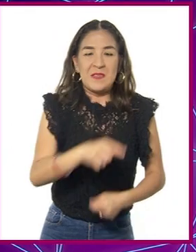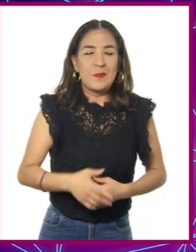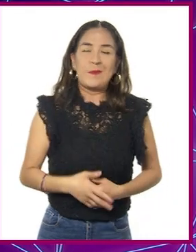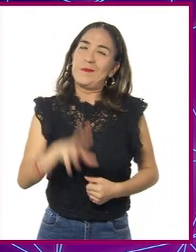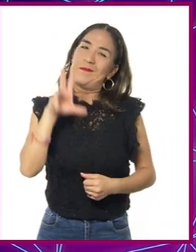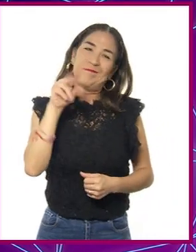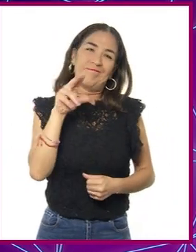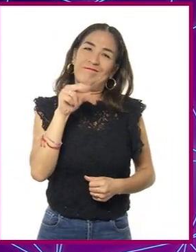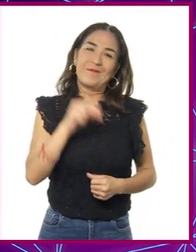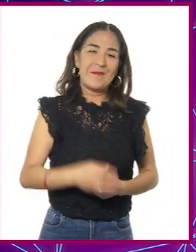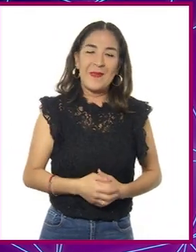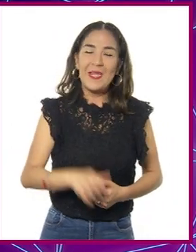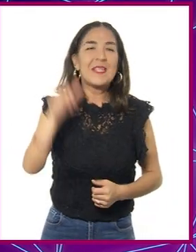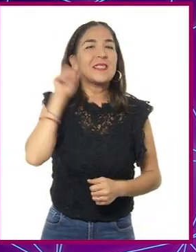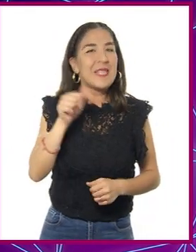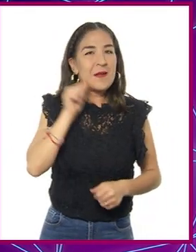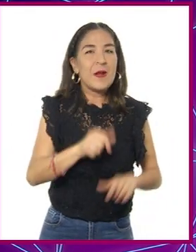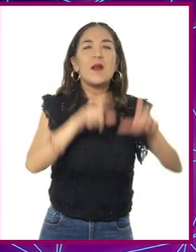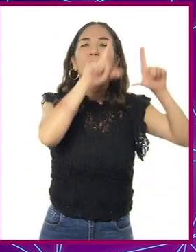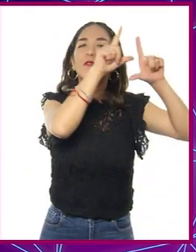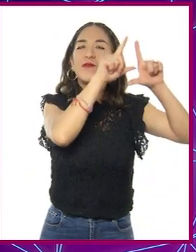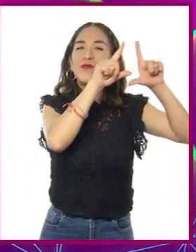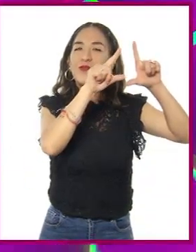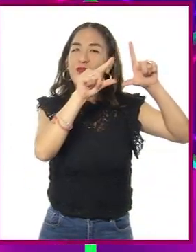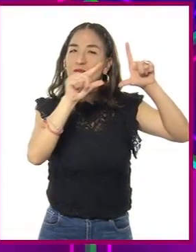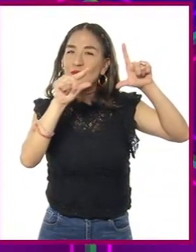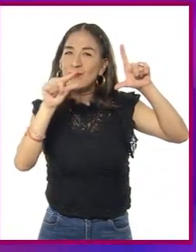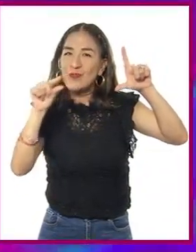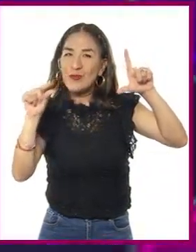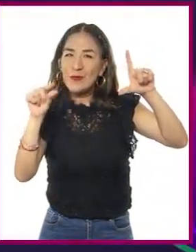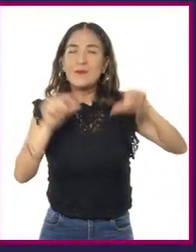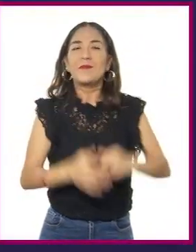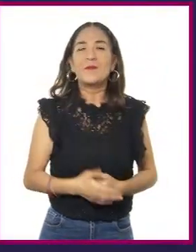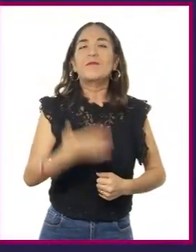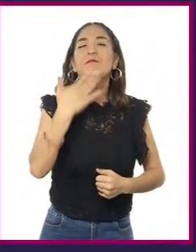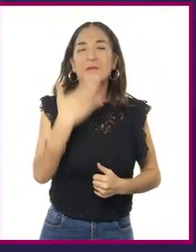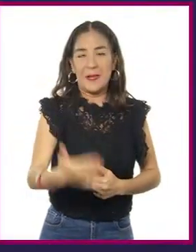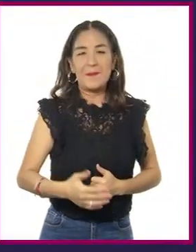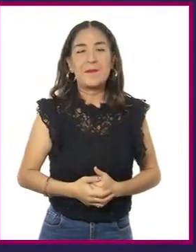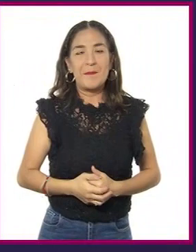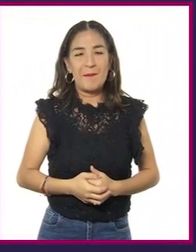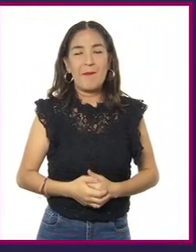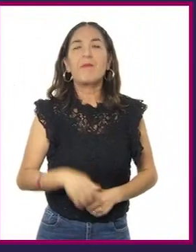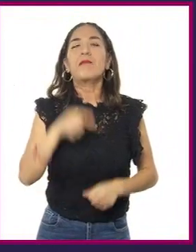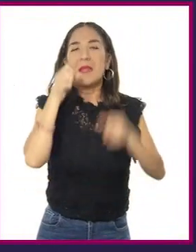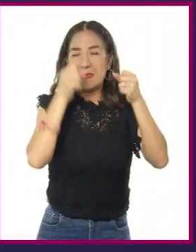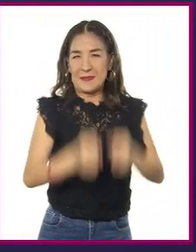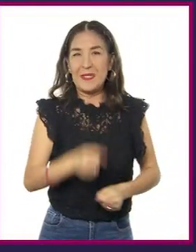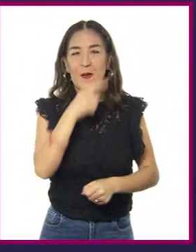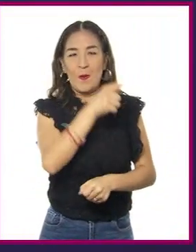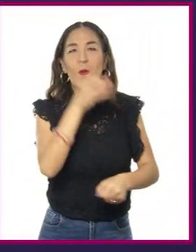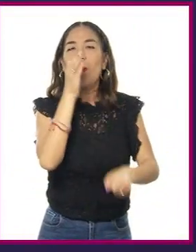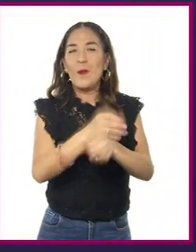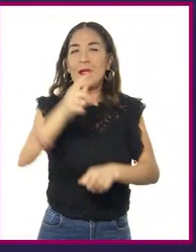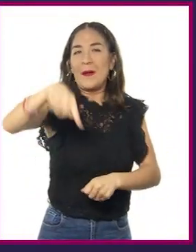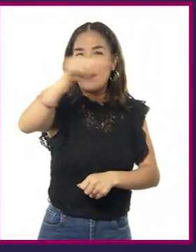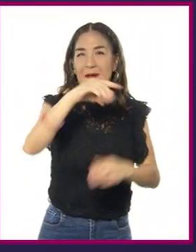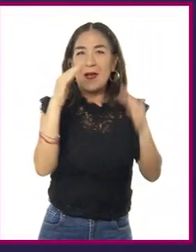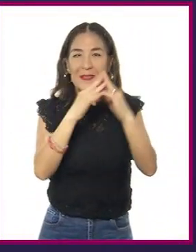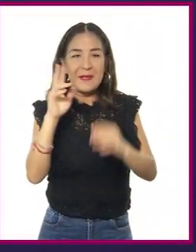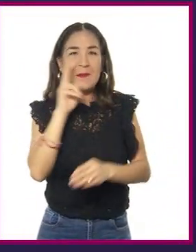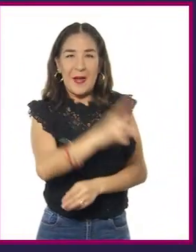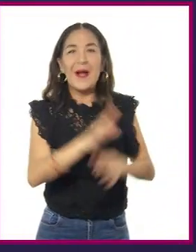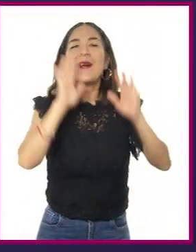No, siempre fue en descenso. Muy bien. Estoy seguro de que en casa ya